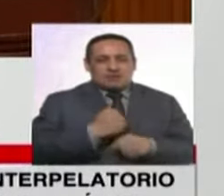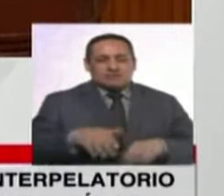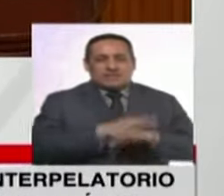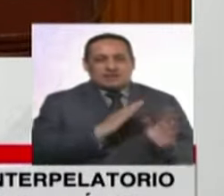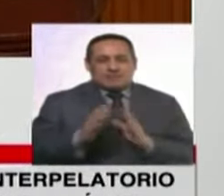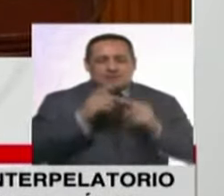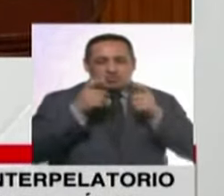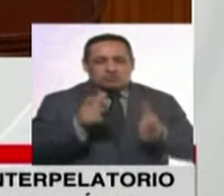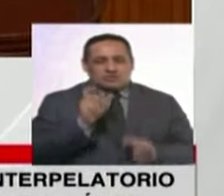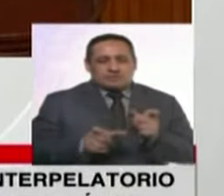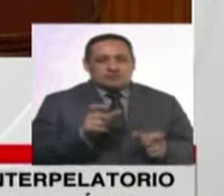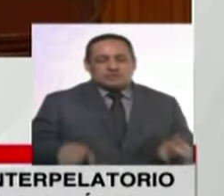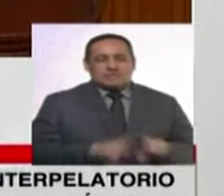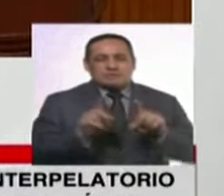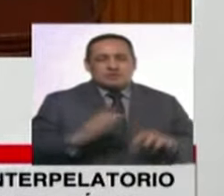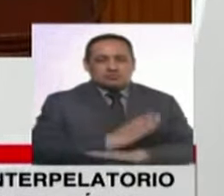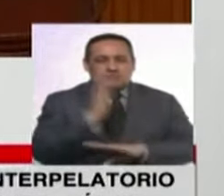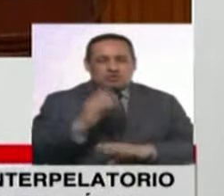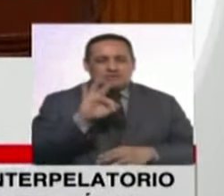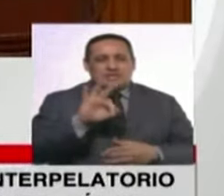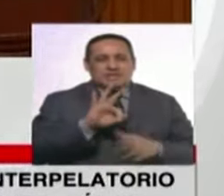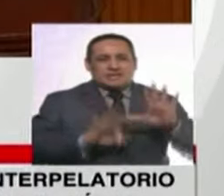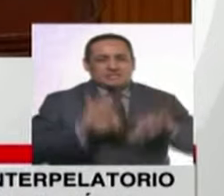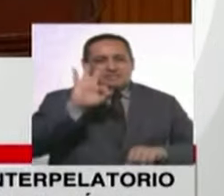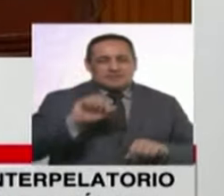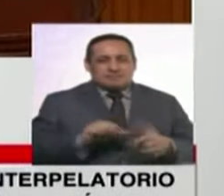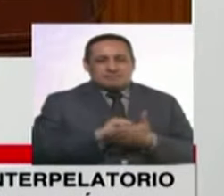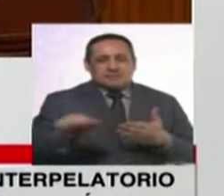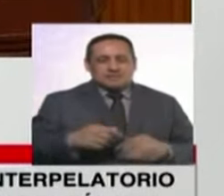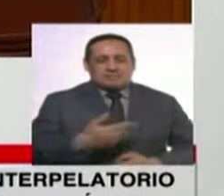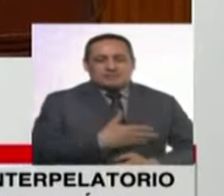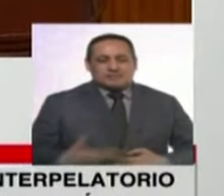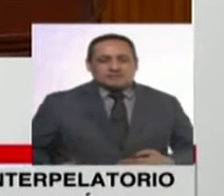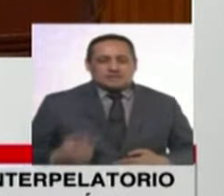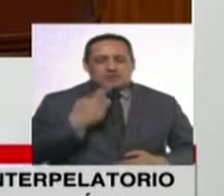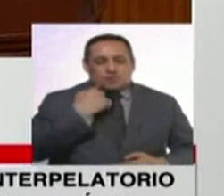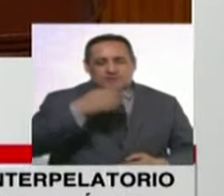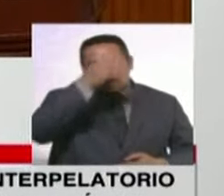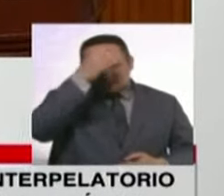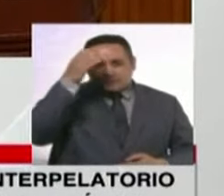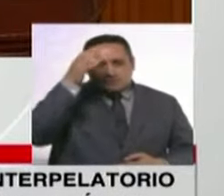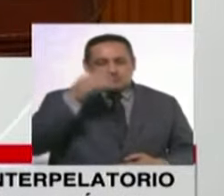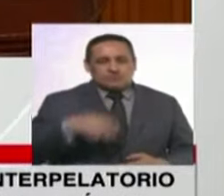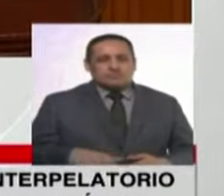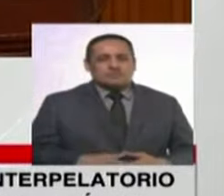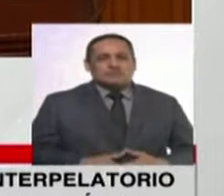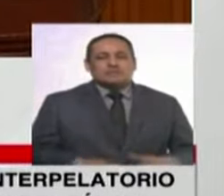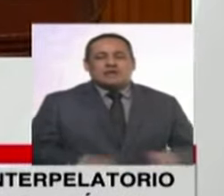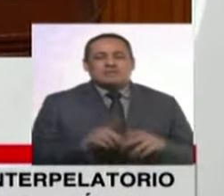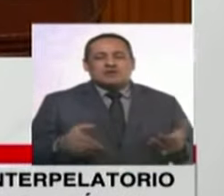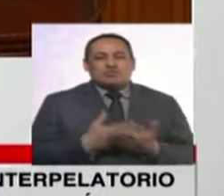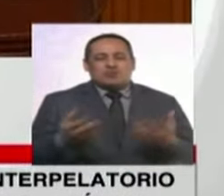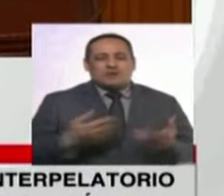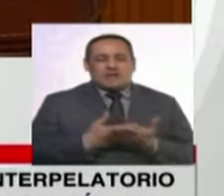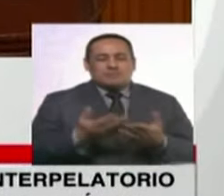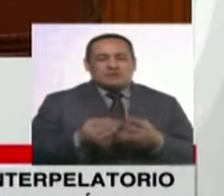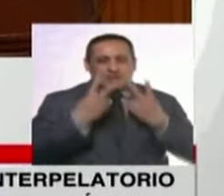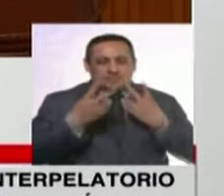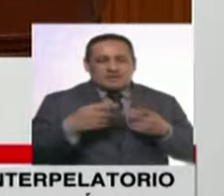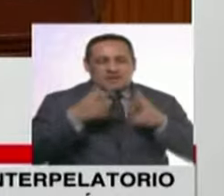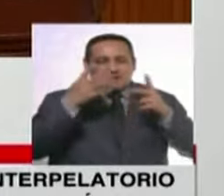plan de Seguridad Ciudadana Durante los primeros 13 meses del gobierno del presidente José Pedro Castillo terrones Cuáles son los indicadores